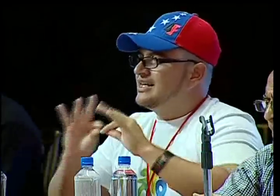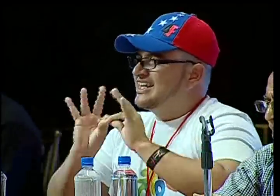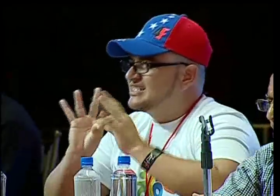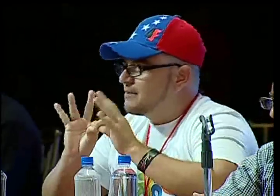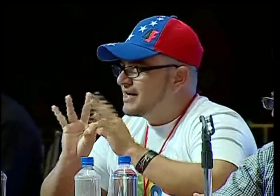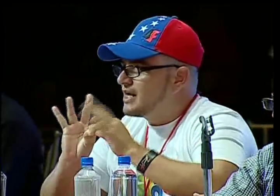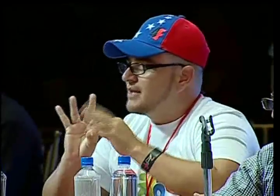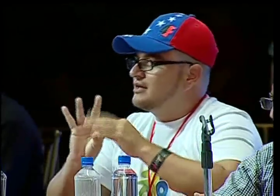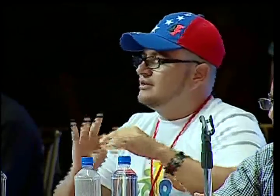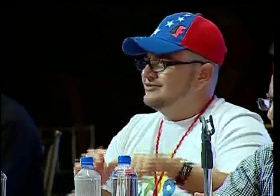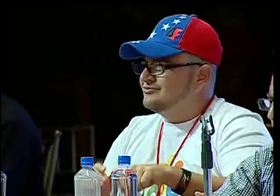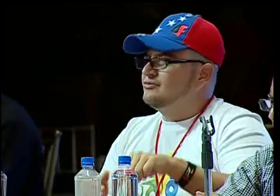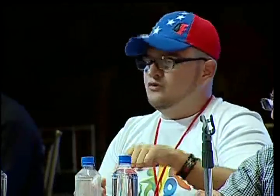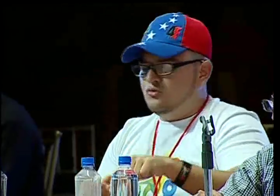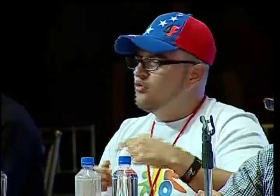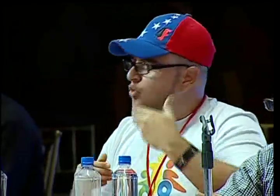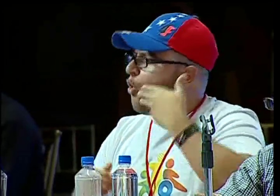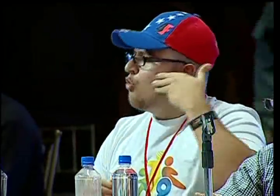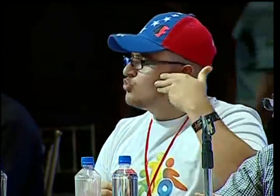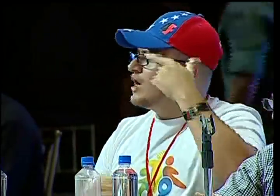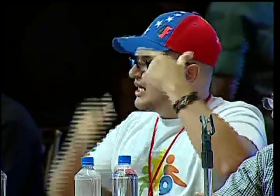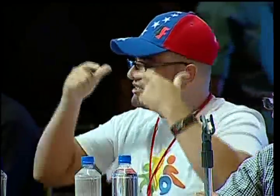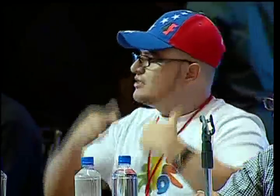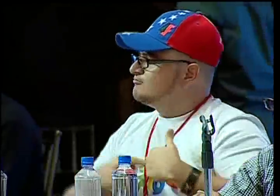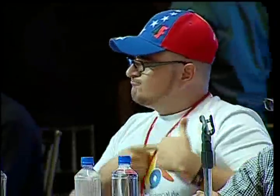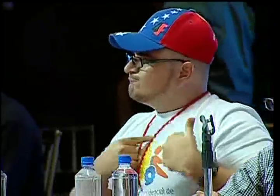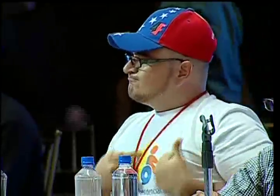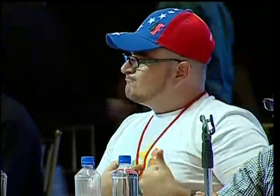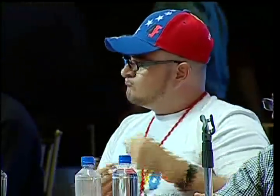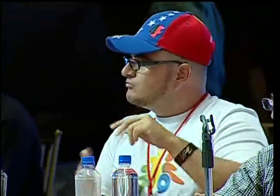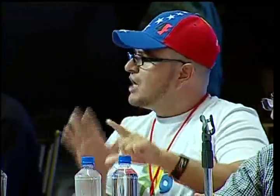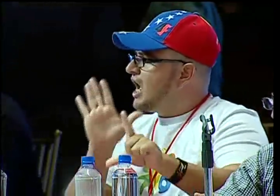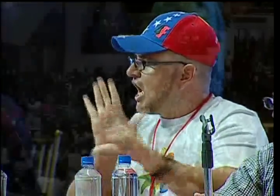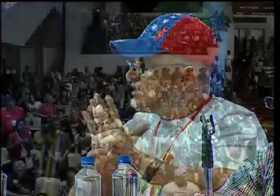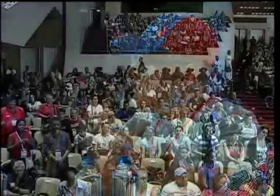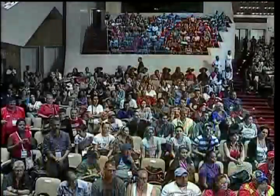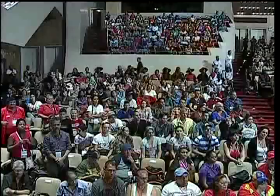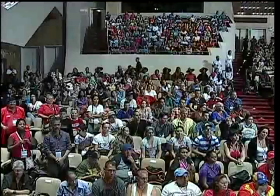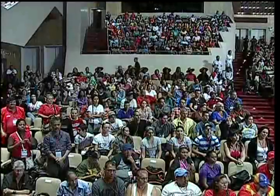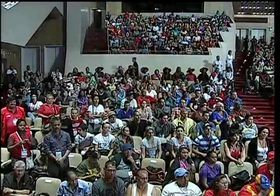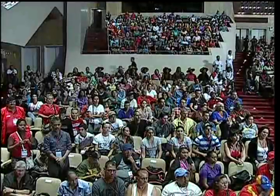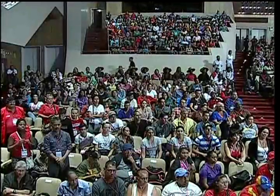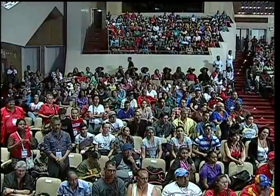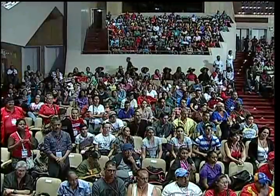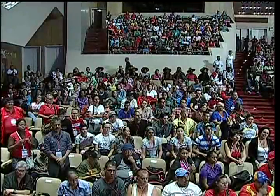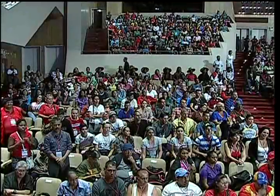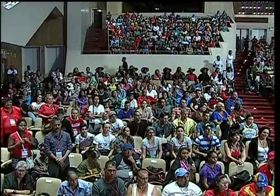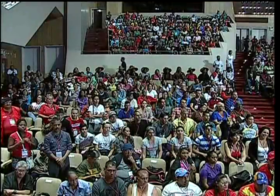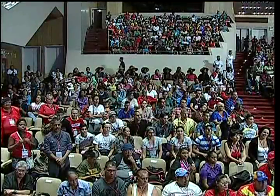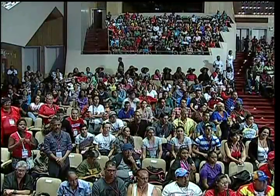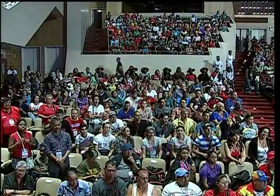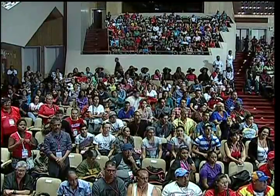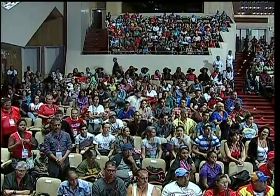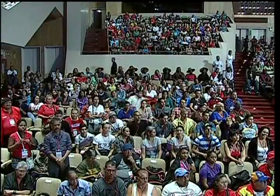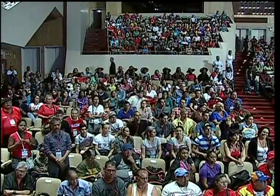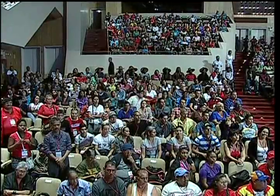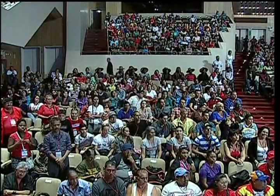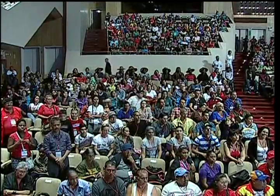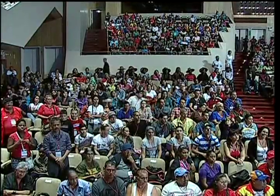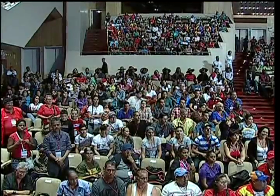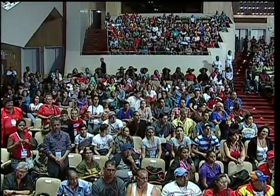representa, que podemos hablar a través de nuestra lengua de señas. Nos sentimos orgullosos por lo que el Estado ha hecho por